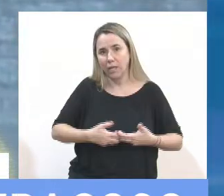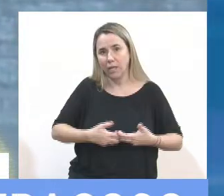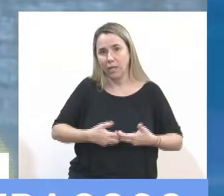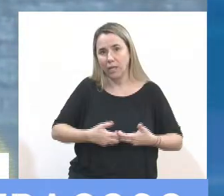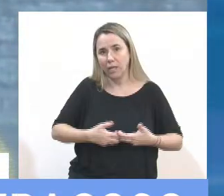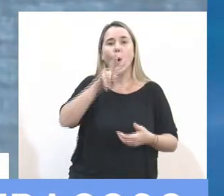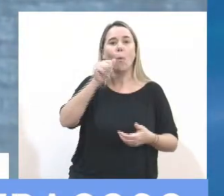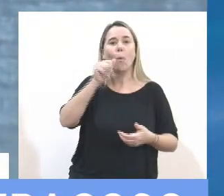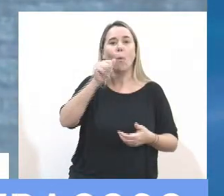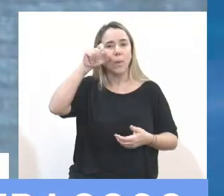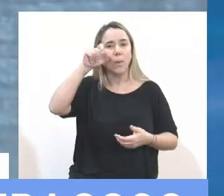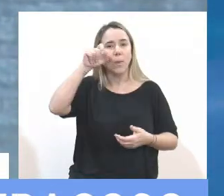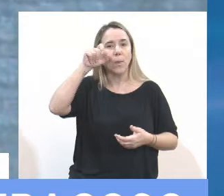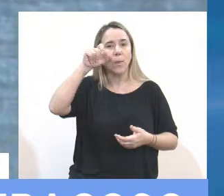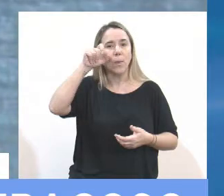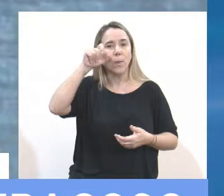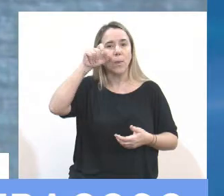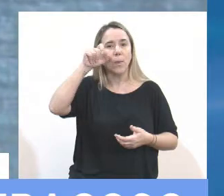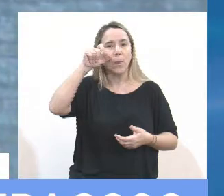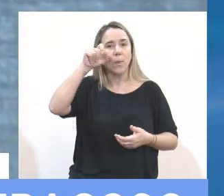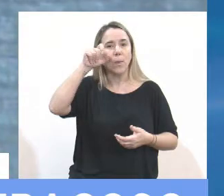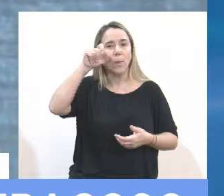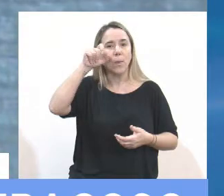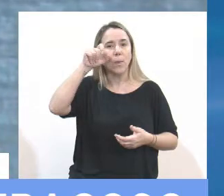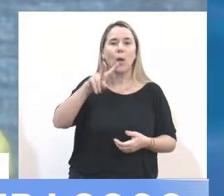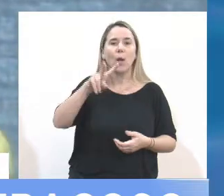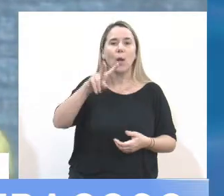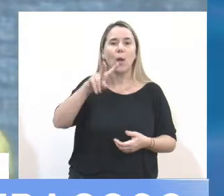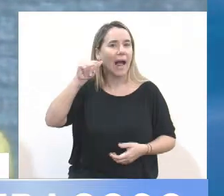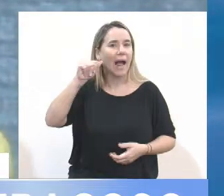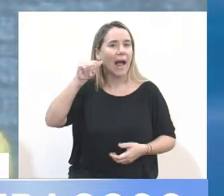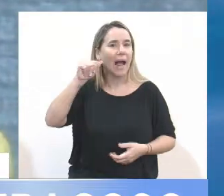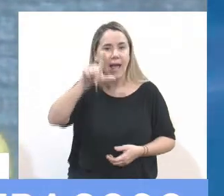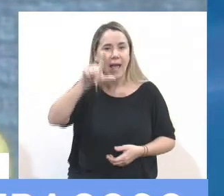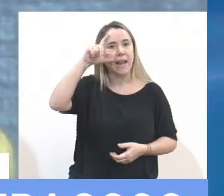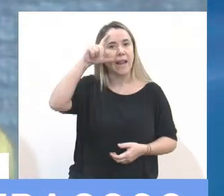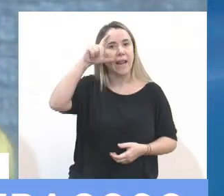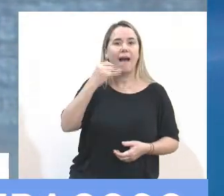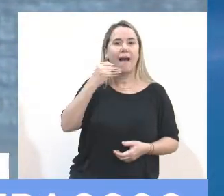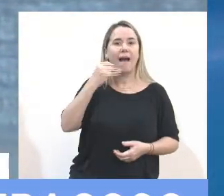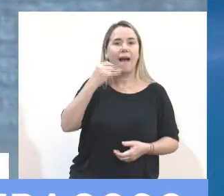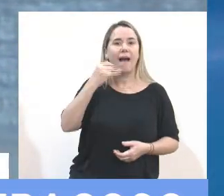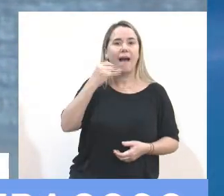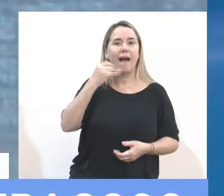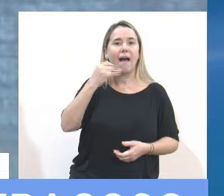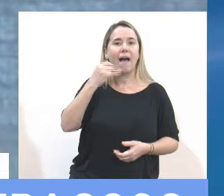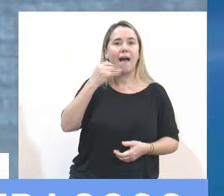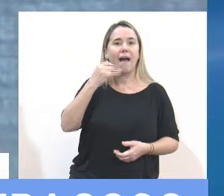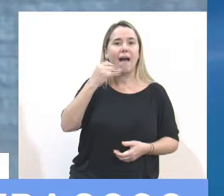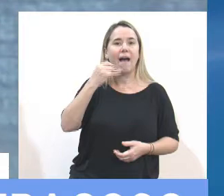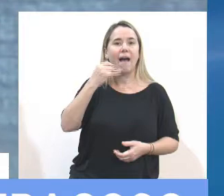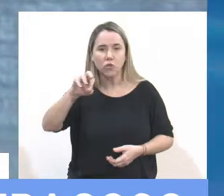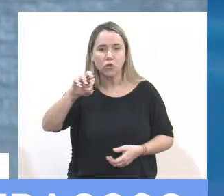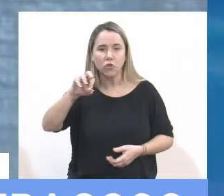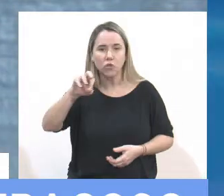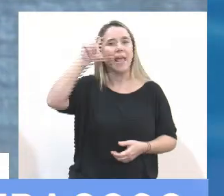Cristina López Valverde, María Teresa González, María Inés Pilati Vergara, Sergio Leavi, Carlos Caserio, Alfredo Luenzo, Silvia Díaz